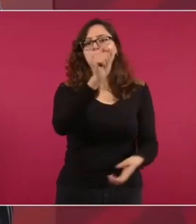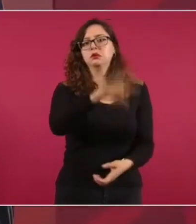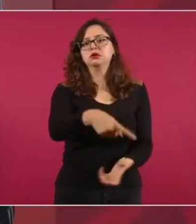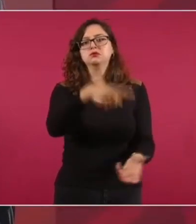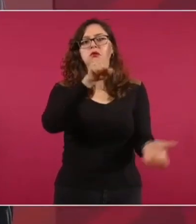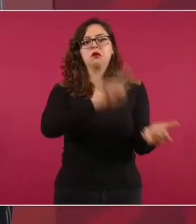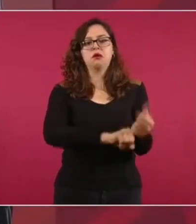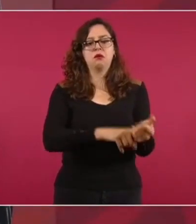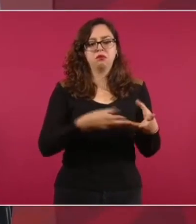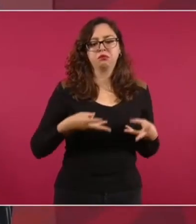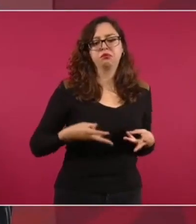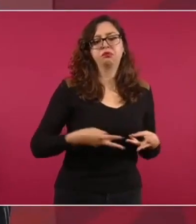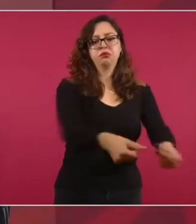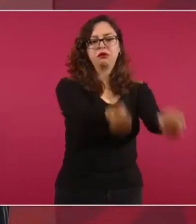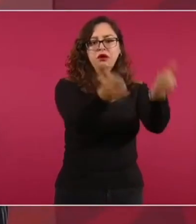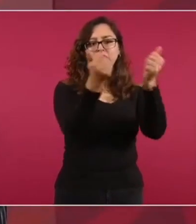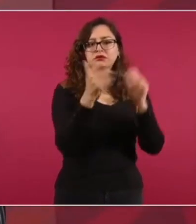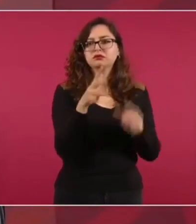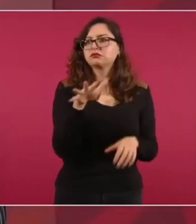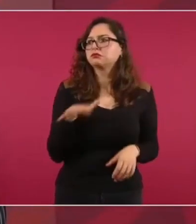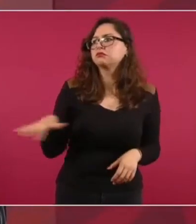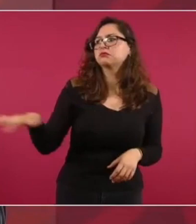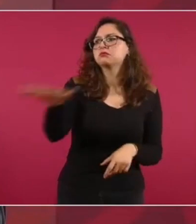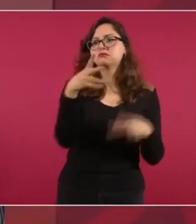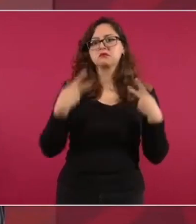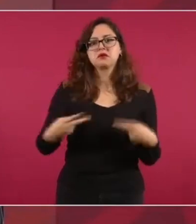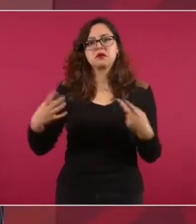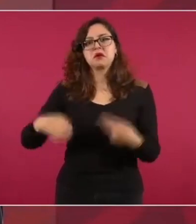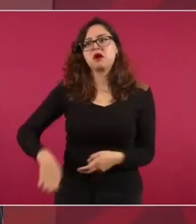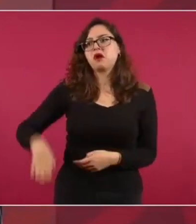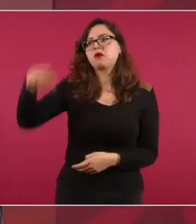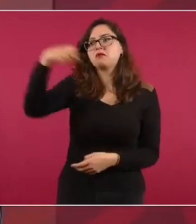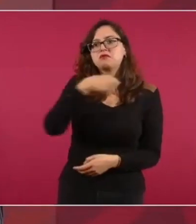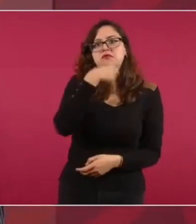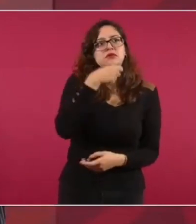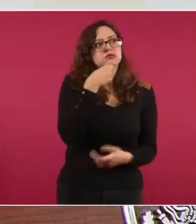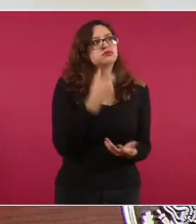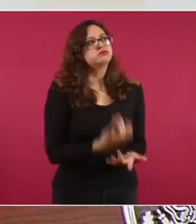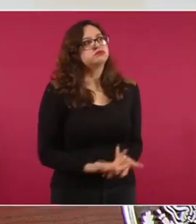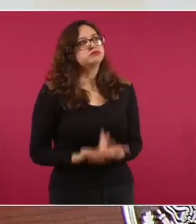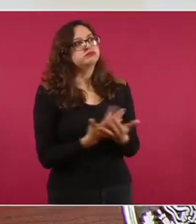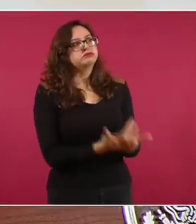Las organizaciones campesinas supuestamente independientes en el gobierno